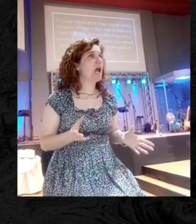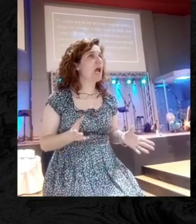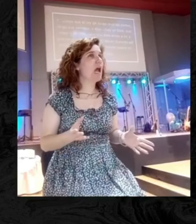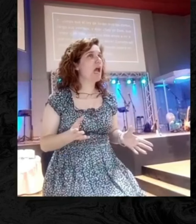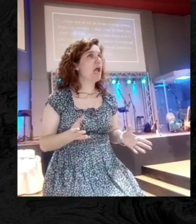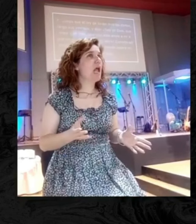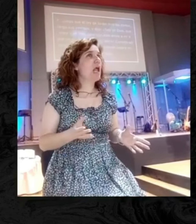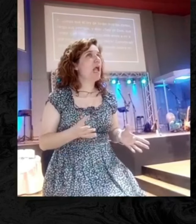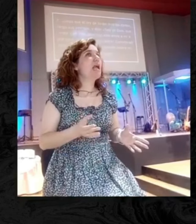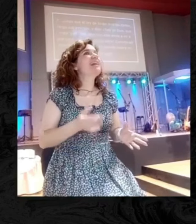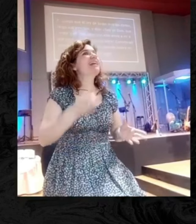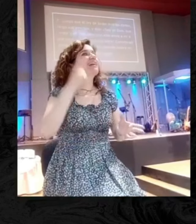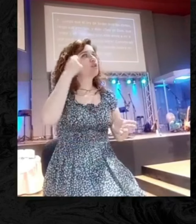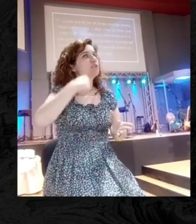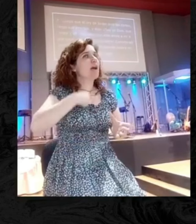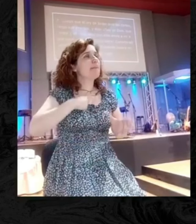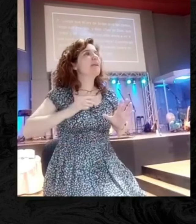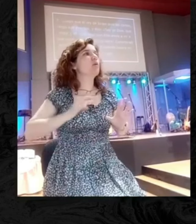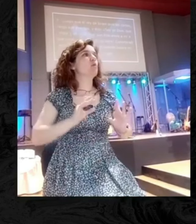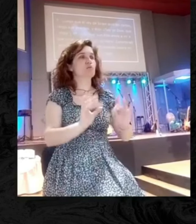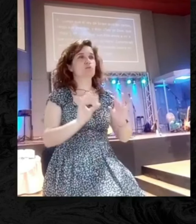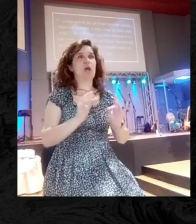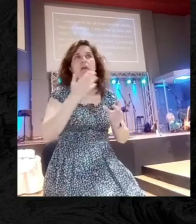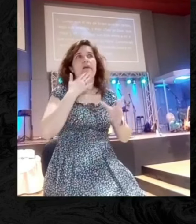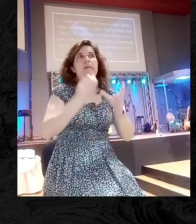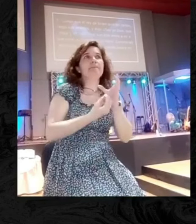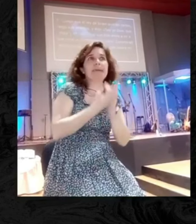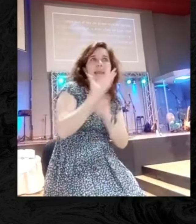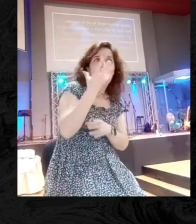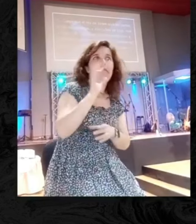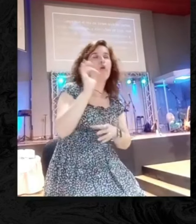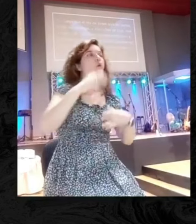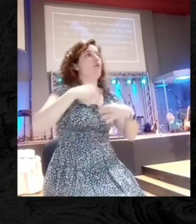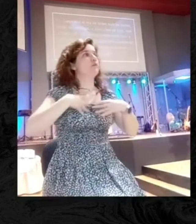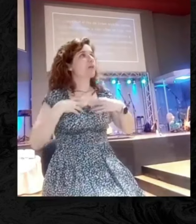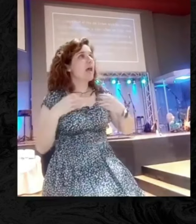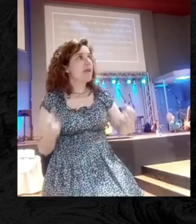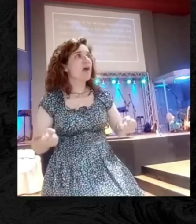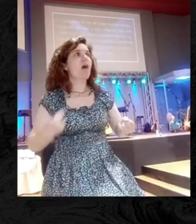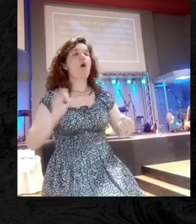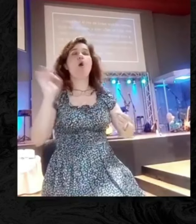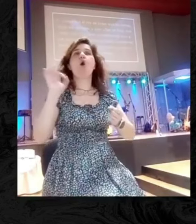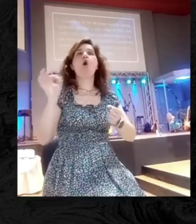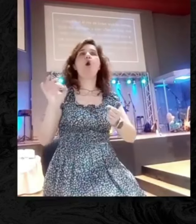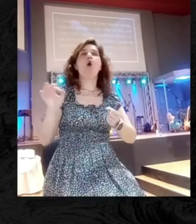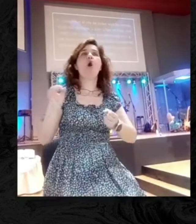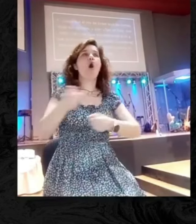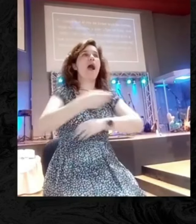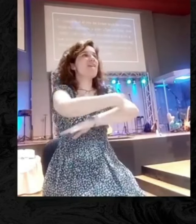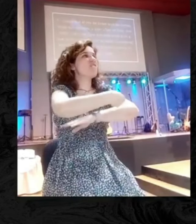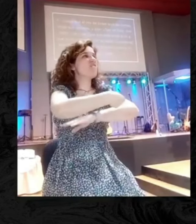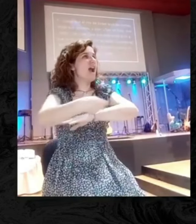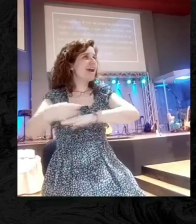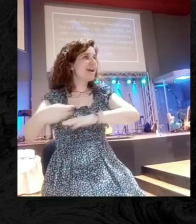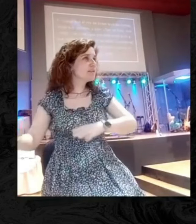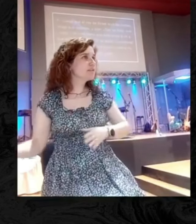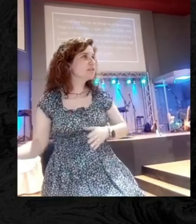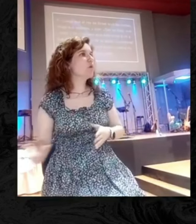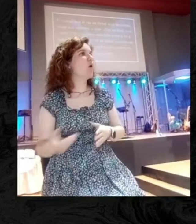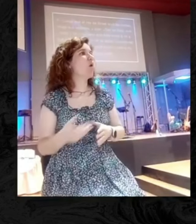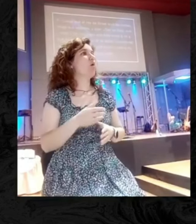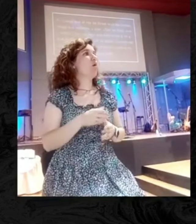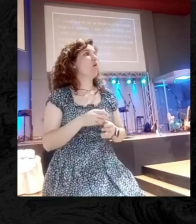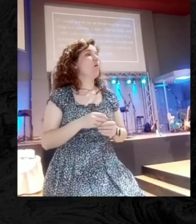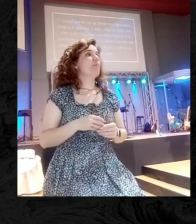Dios te va a utilizar si es el milagro si es en sanidad si es en evangelismo eh si es porque oras para tener una